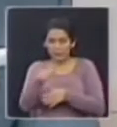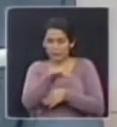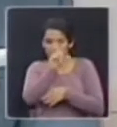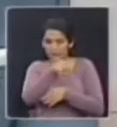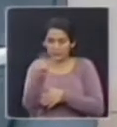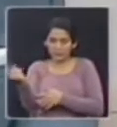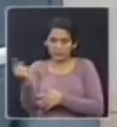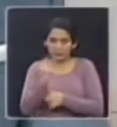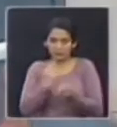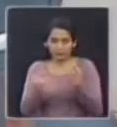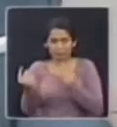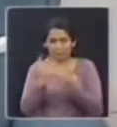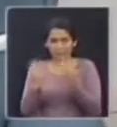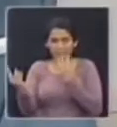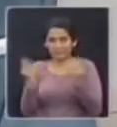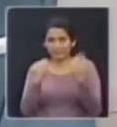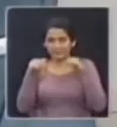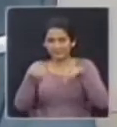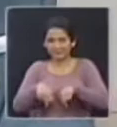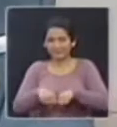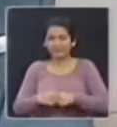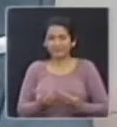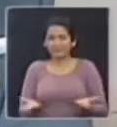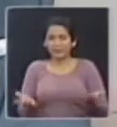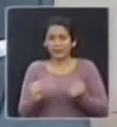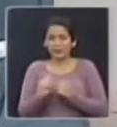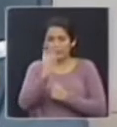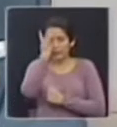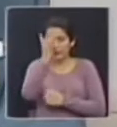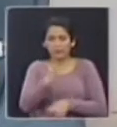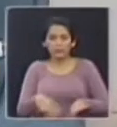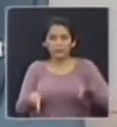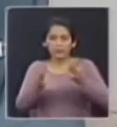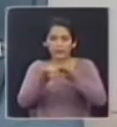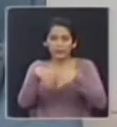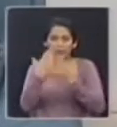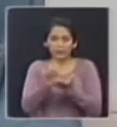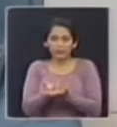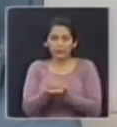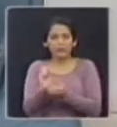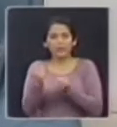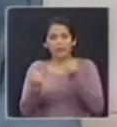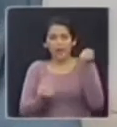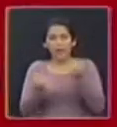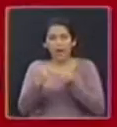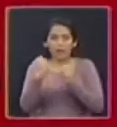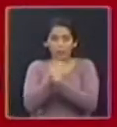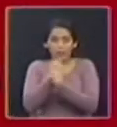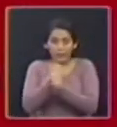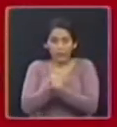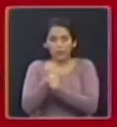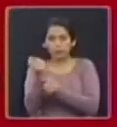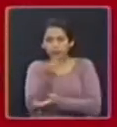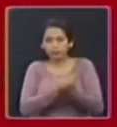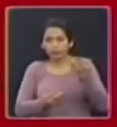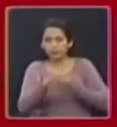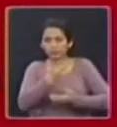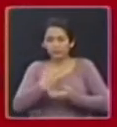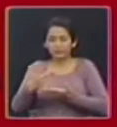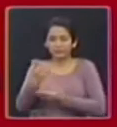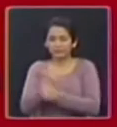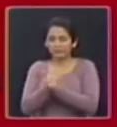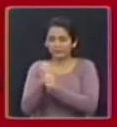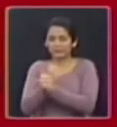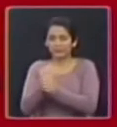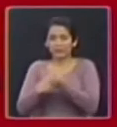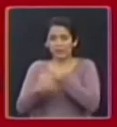del sector es nuevamente dinamizar la comercialización de vehículos de trabajo. Hasta el año anterior,